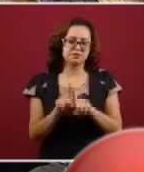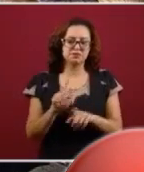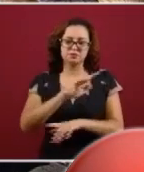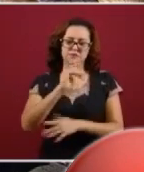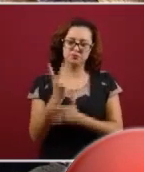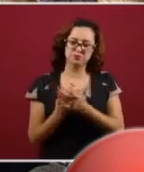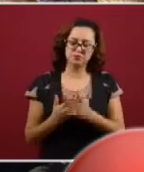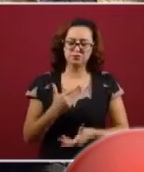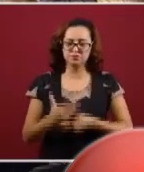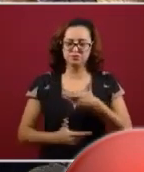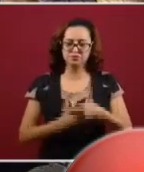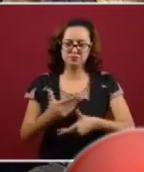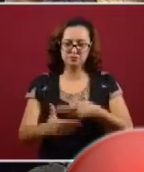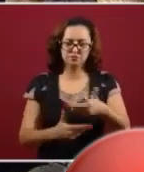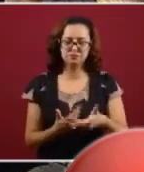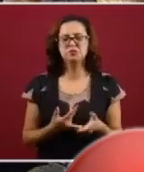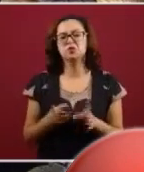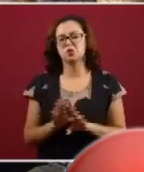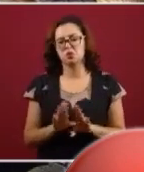programa, cómo se va avanzando.